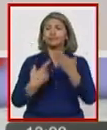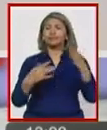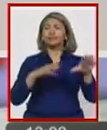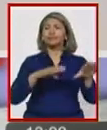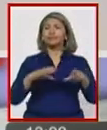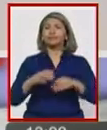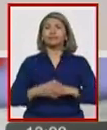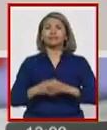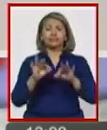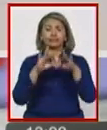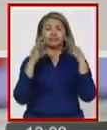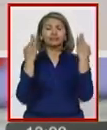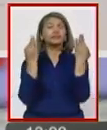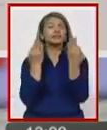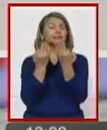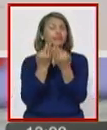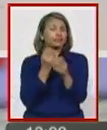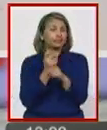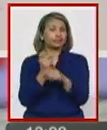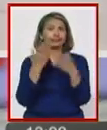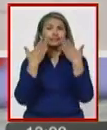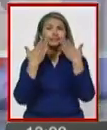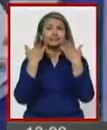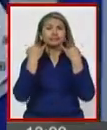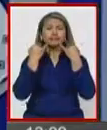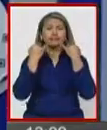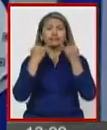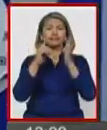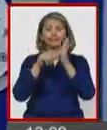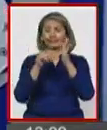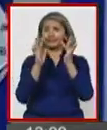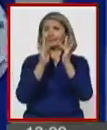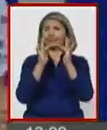qué situación se encuentra esta familia que está afectada. Muchas gracias por la información, hasta un próximo contacto. Nosotros